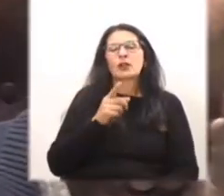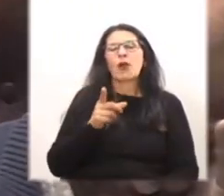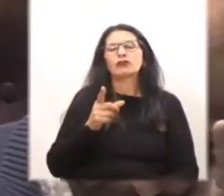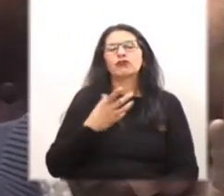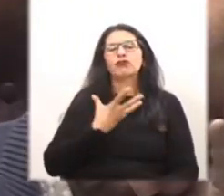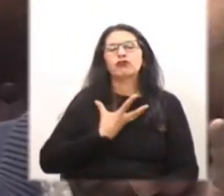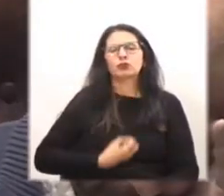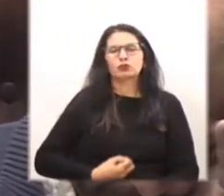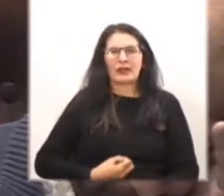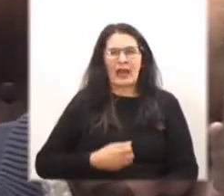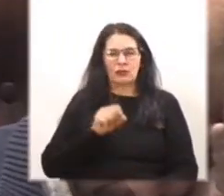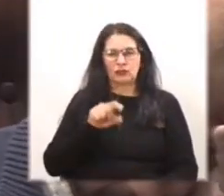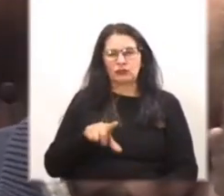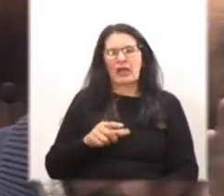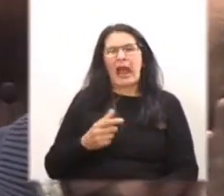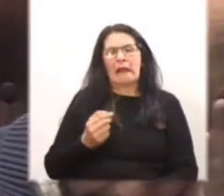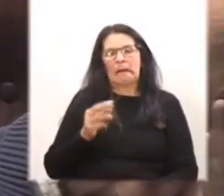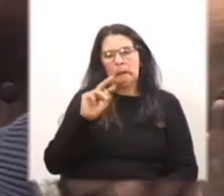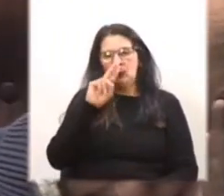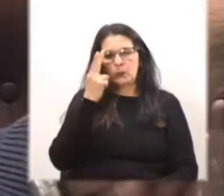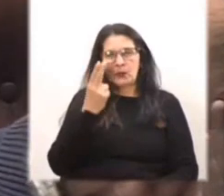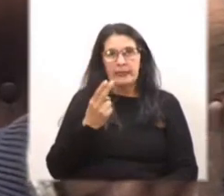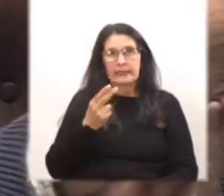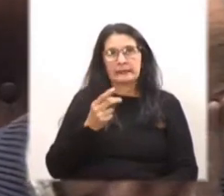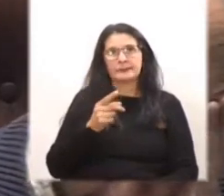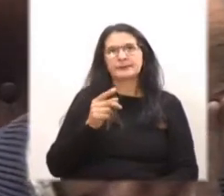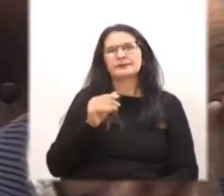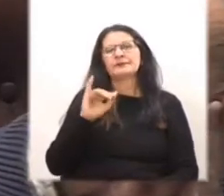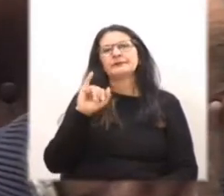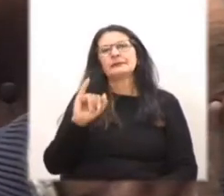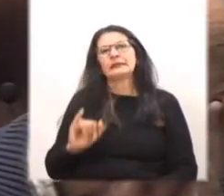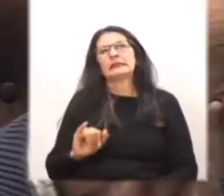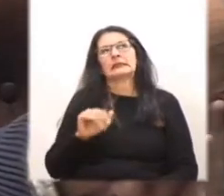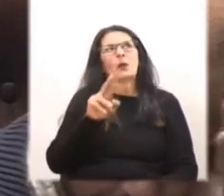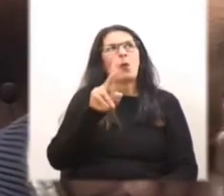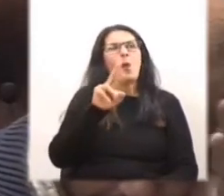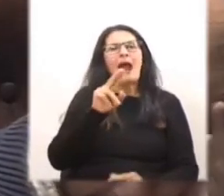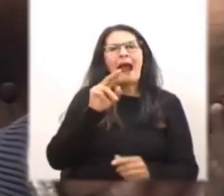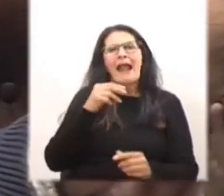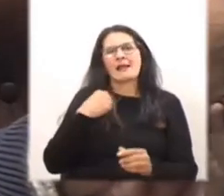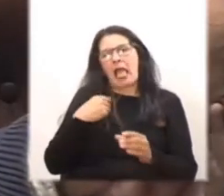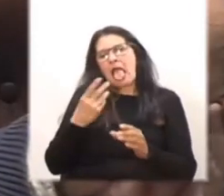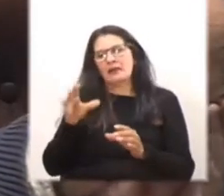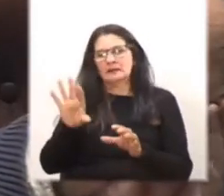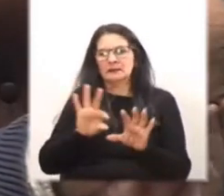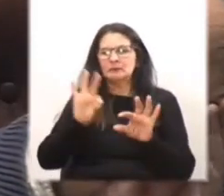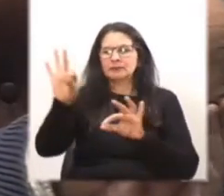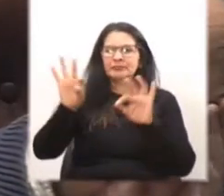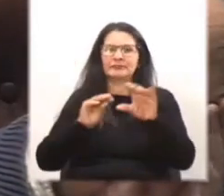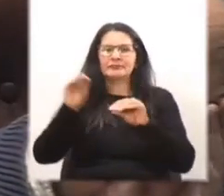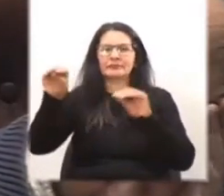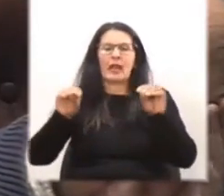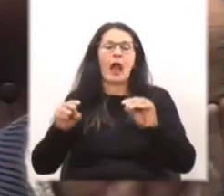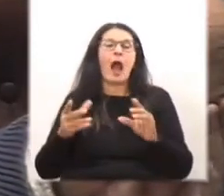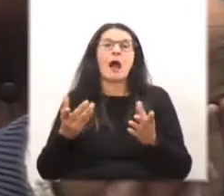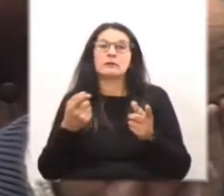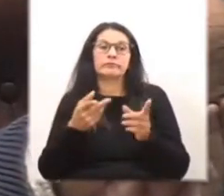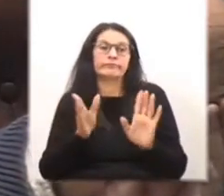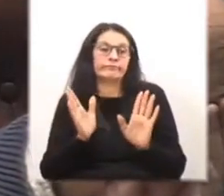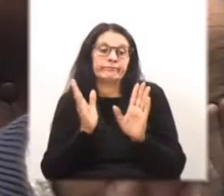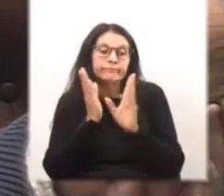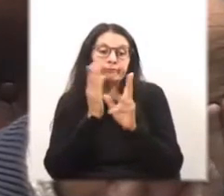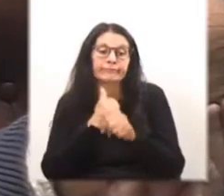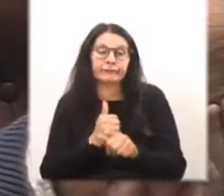la delegación de Uruguay y meter por la ventana a políticos que se tiraron algún cargo y que no salieron y como